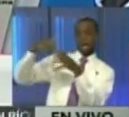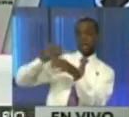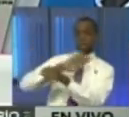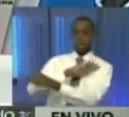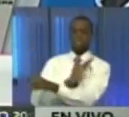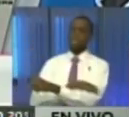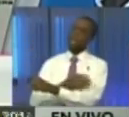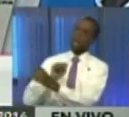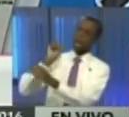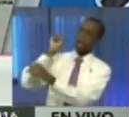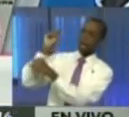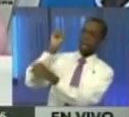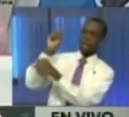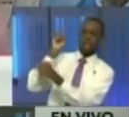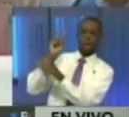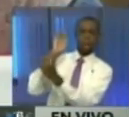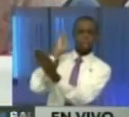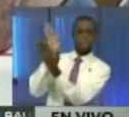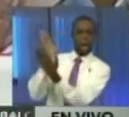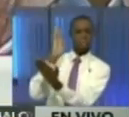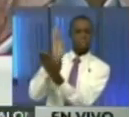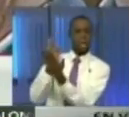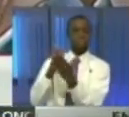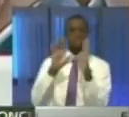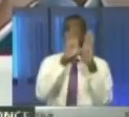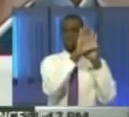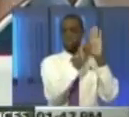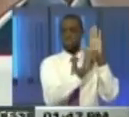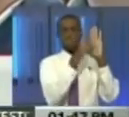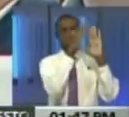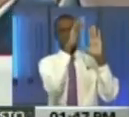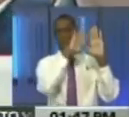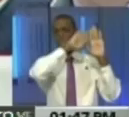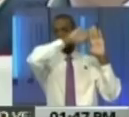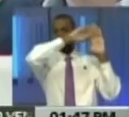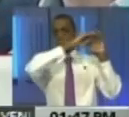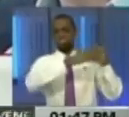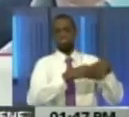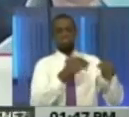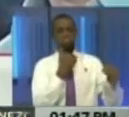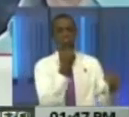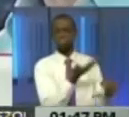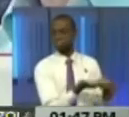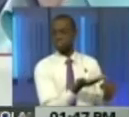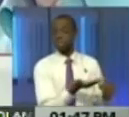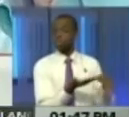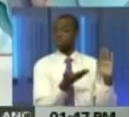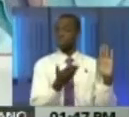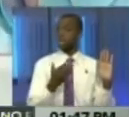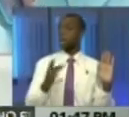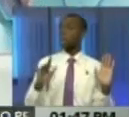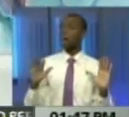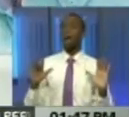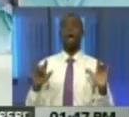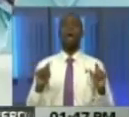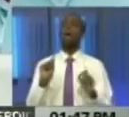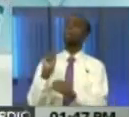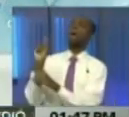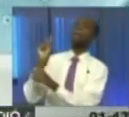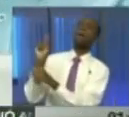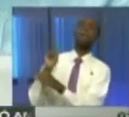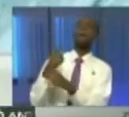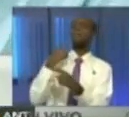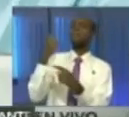torcer la vía constitucional. Se busca presionar al máximo para hacer creer a la población que